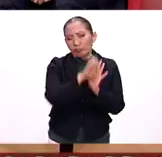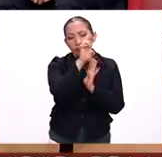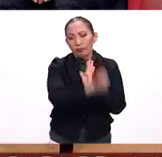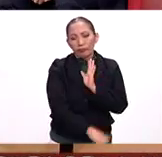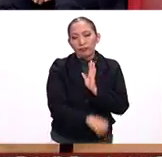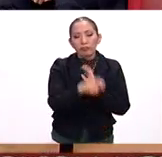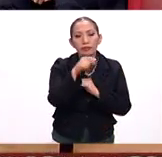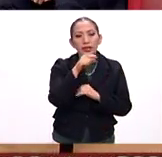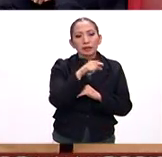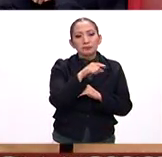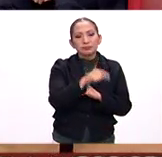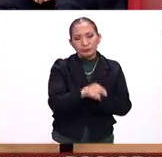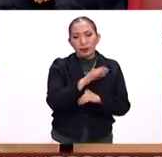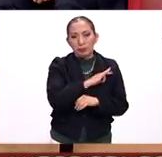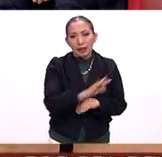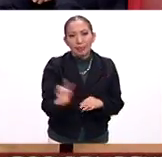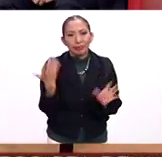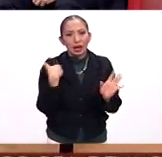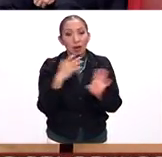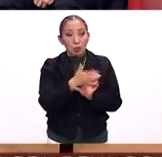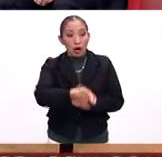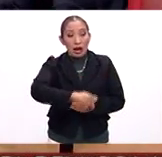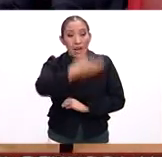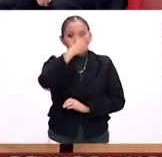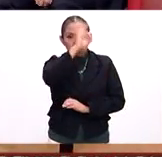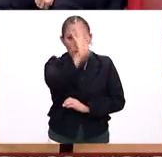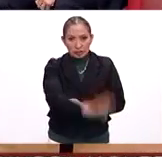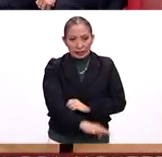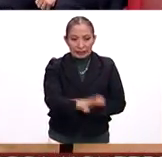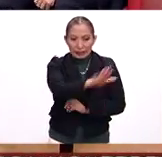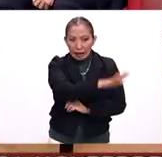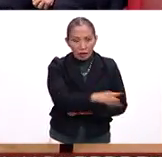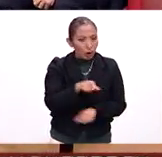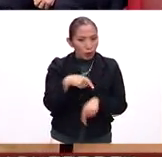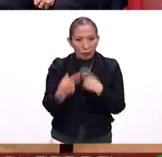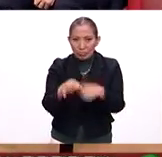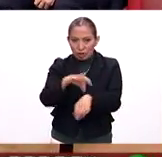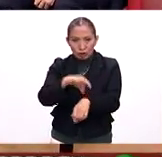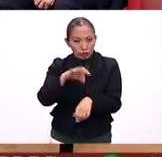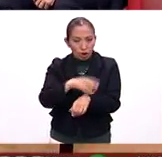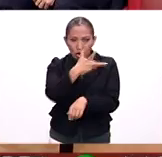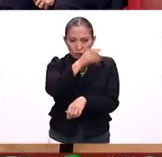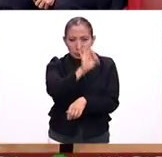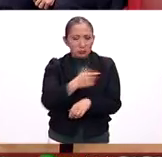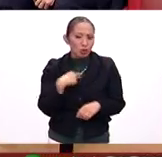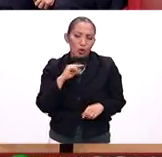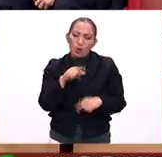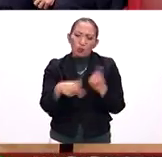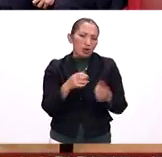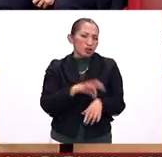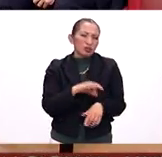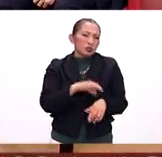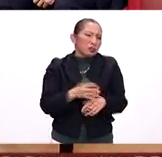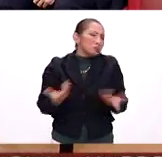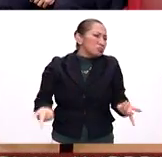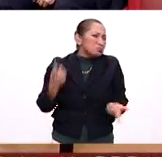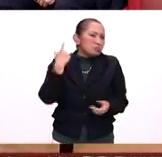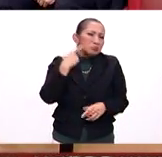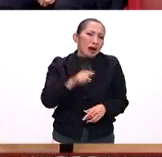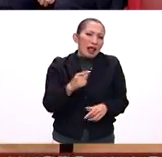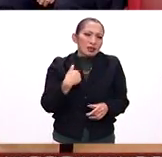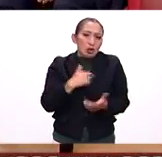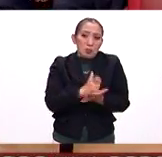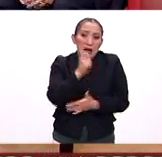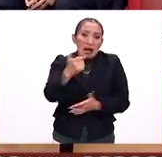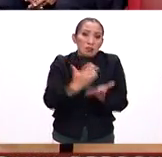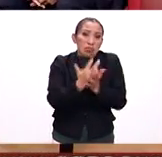es que puede resultar costoso, o sea, un porcentaje de los que no van al médico, un 8% nos dice no voy porque excede a lo que yo